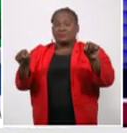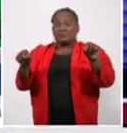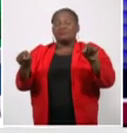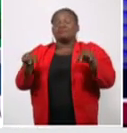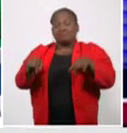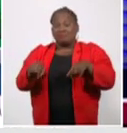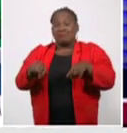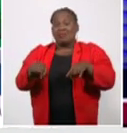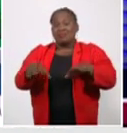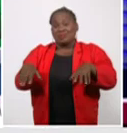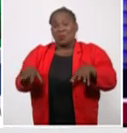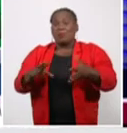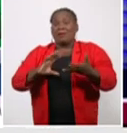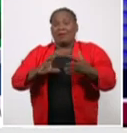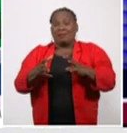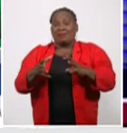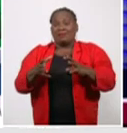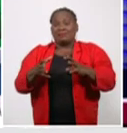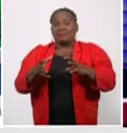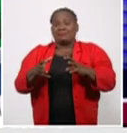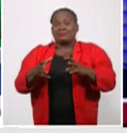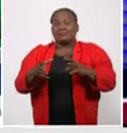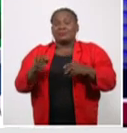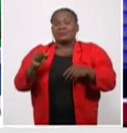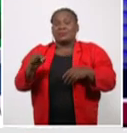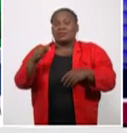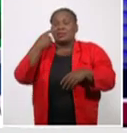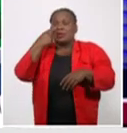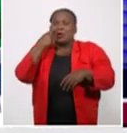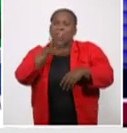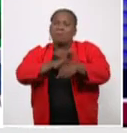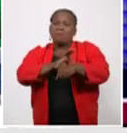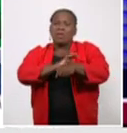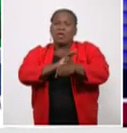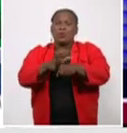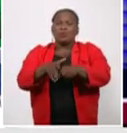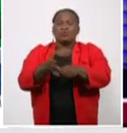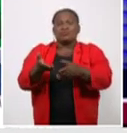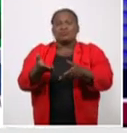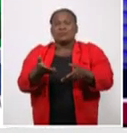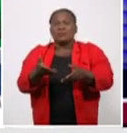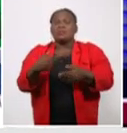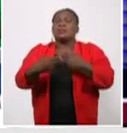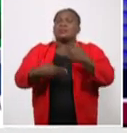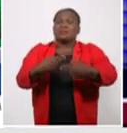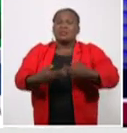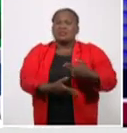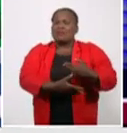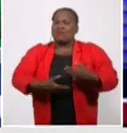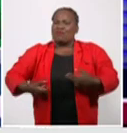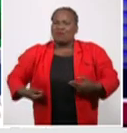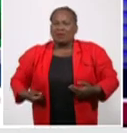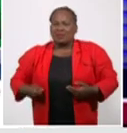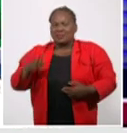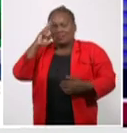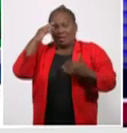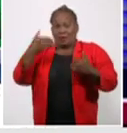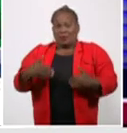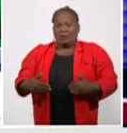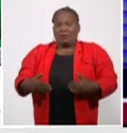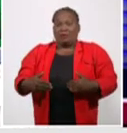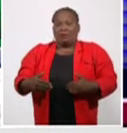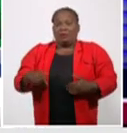compleja desde el punto de vista epidemiológico. Se hacen muchos esfuerzos porque además hoy es